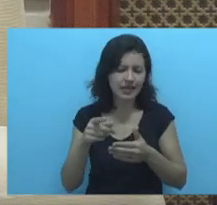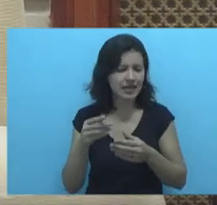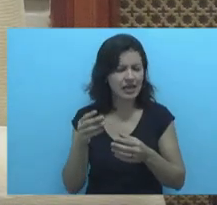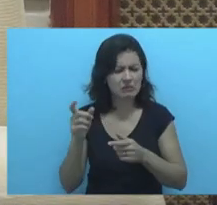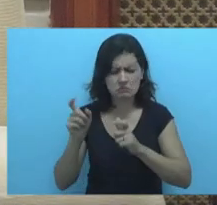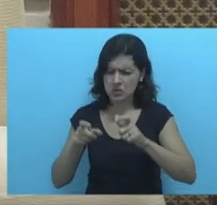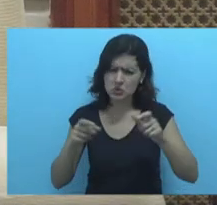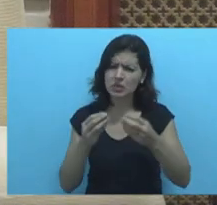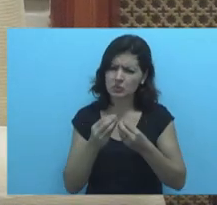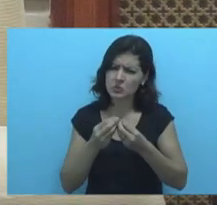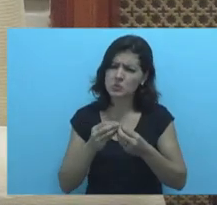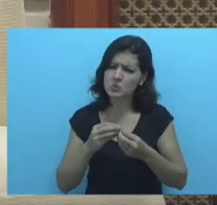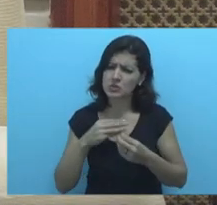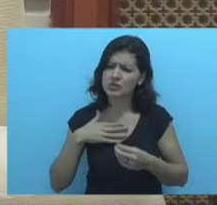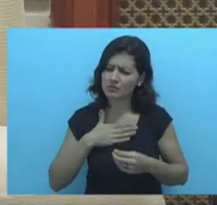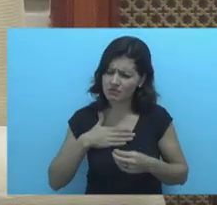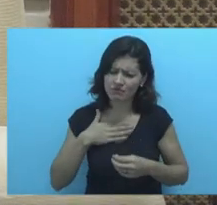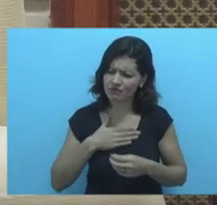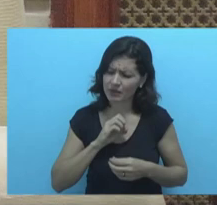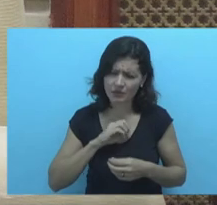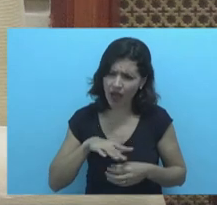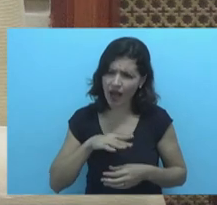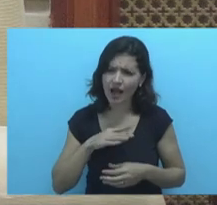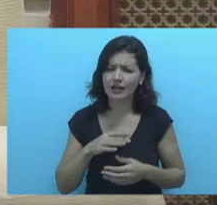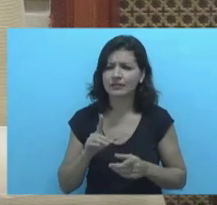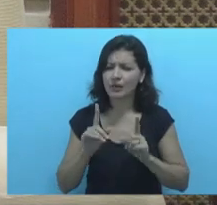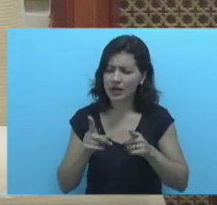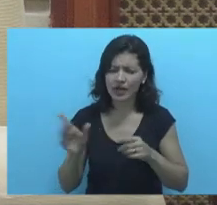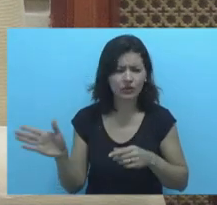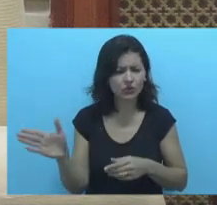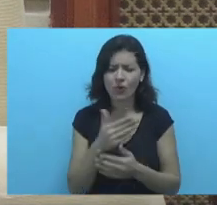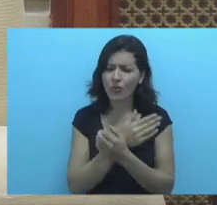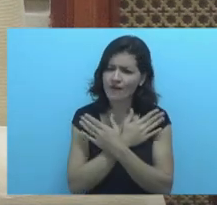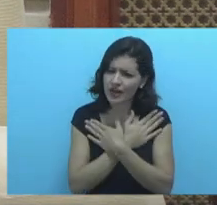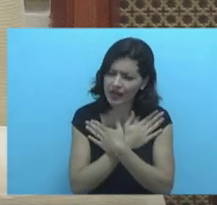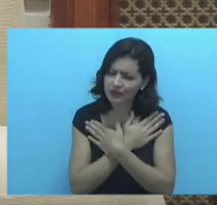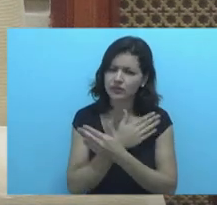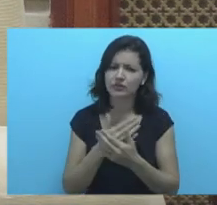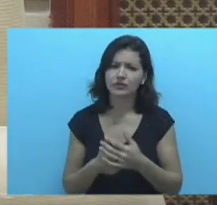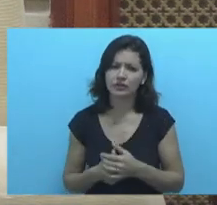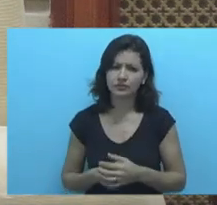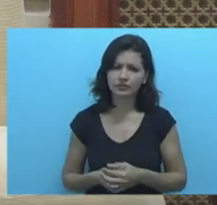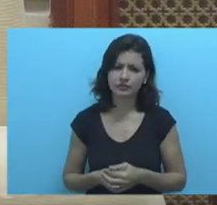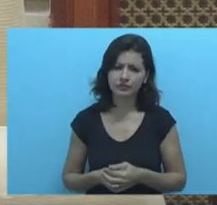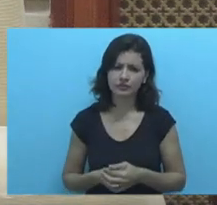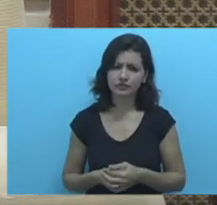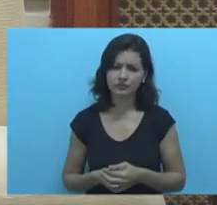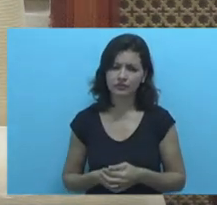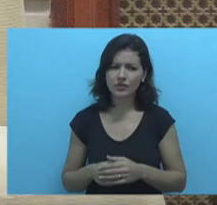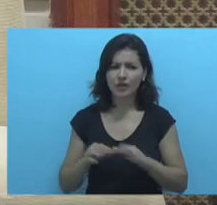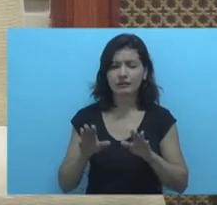partido. Así que les mando también a todos ellos un fuerte abrazo, porque más allá de las